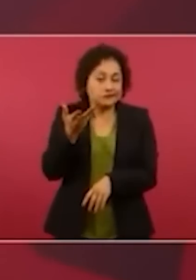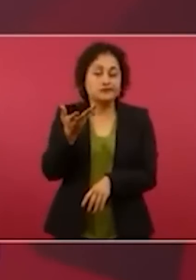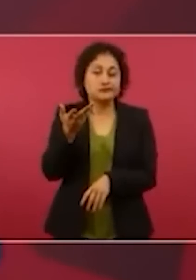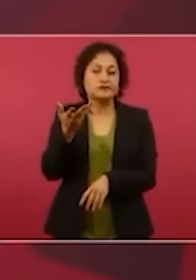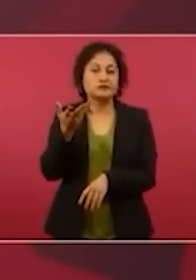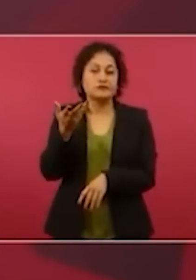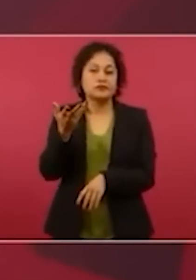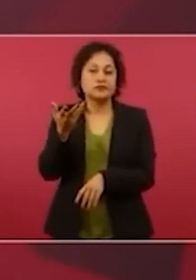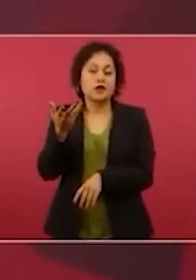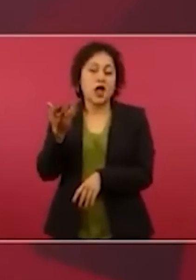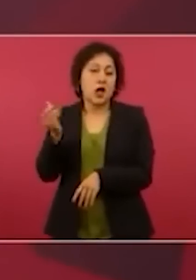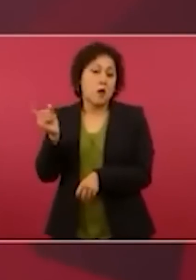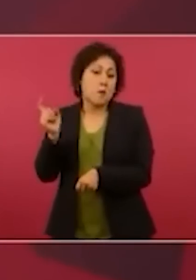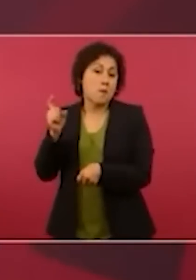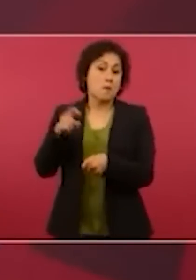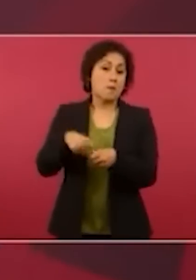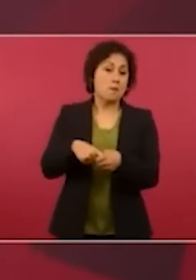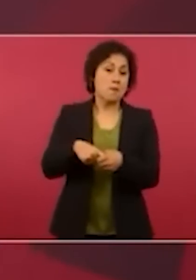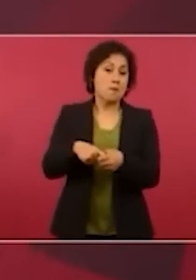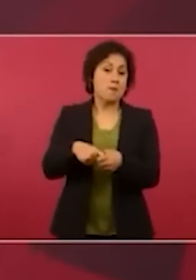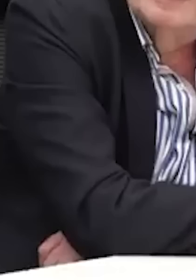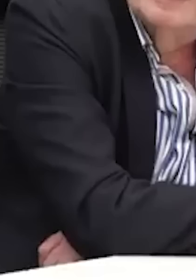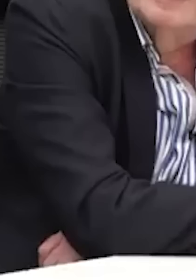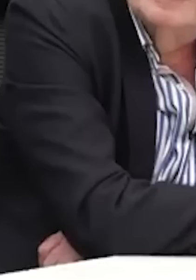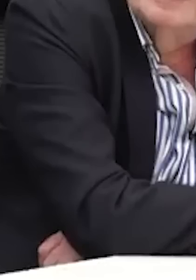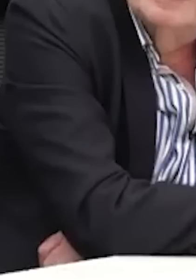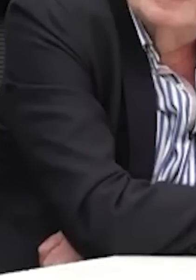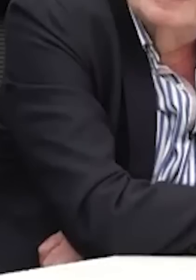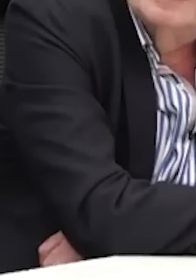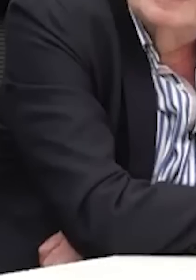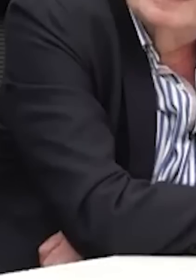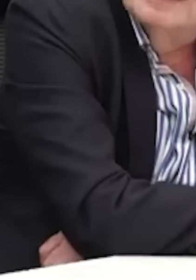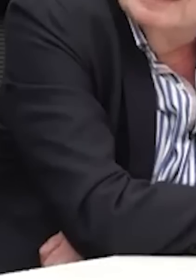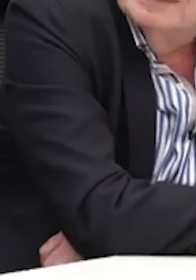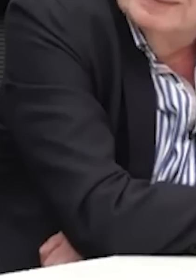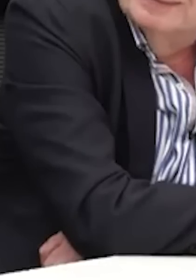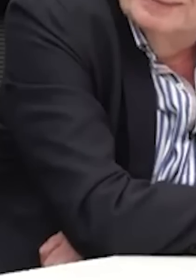la clase política privilegiada.